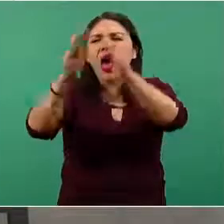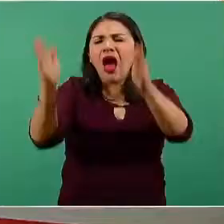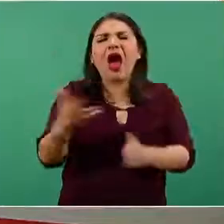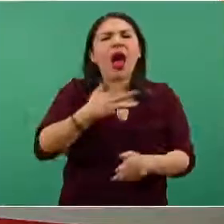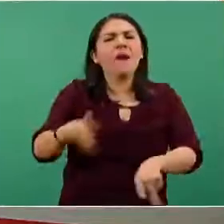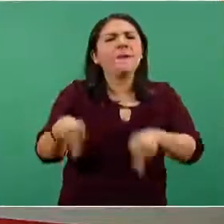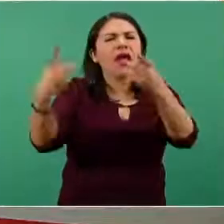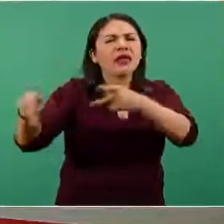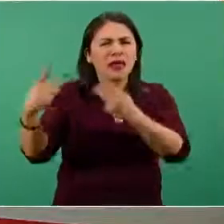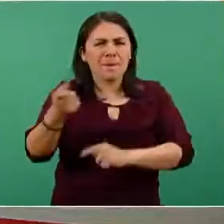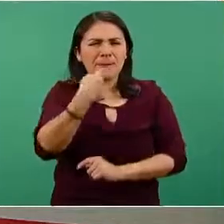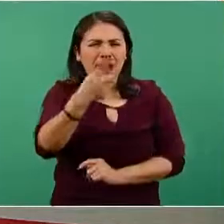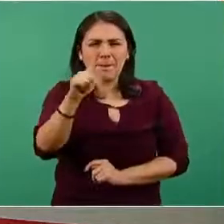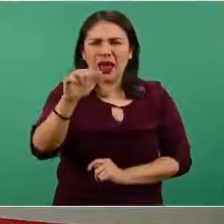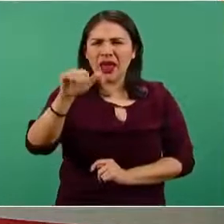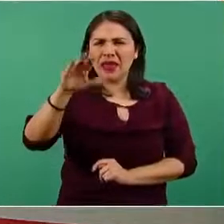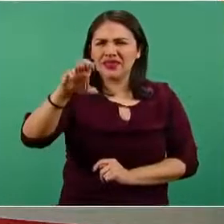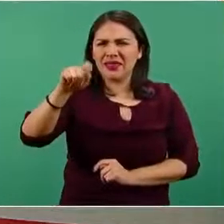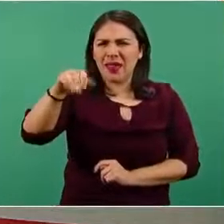comerciales,